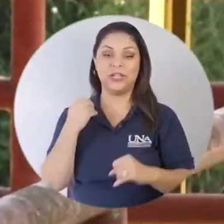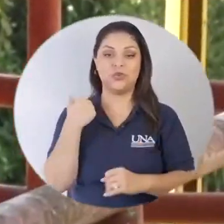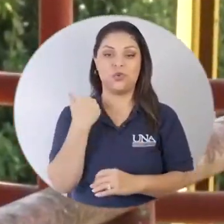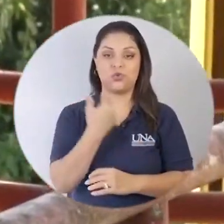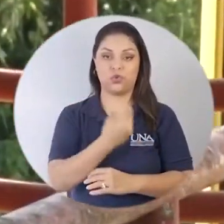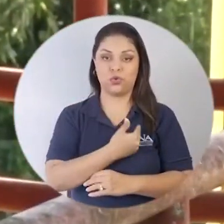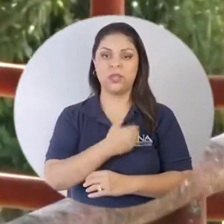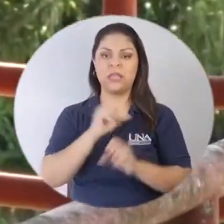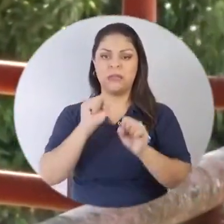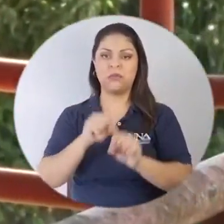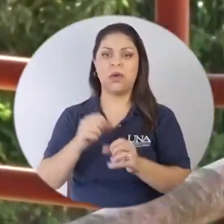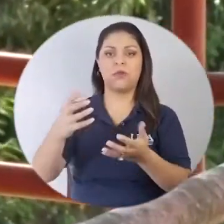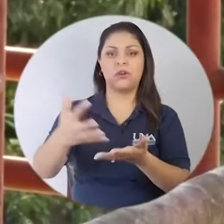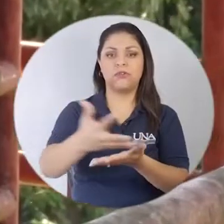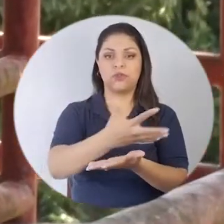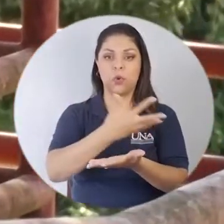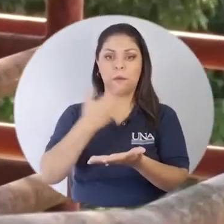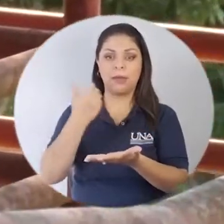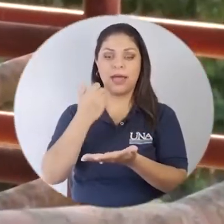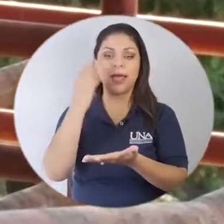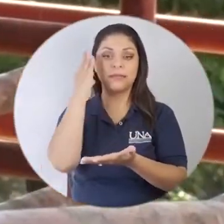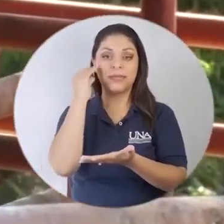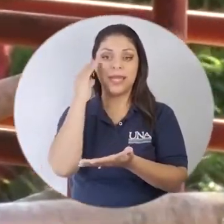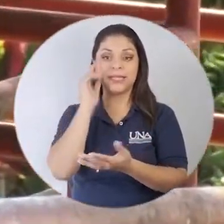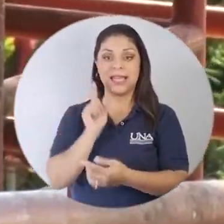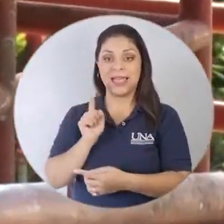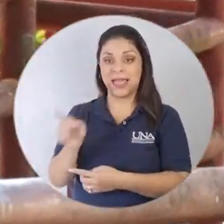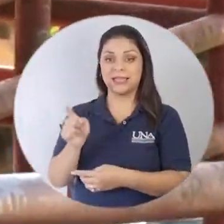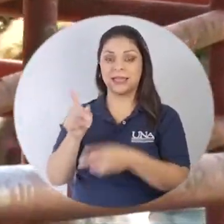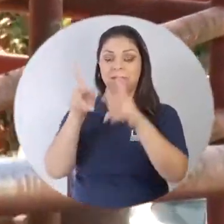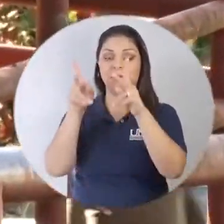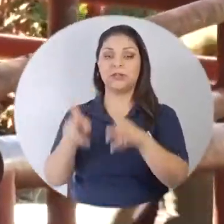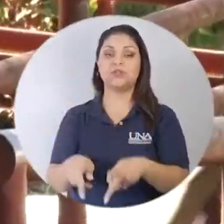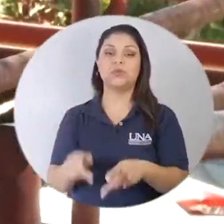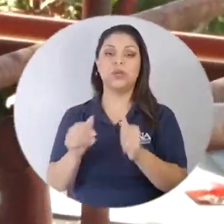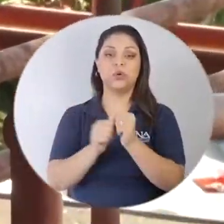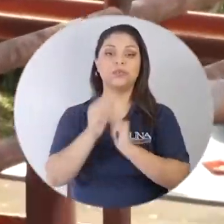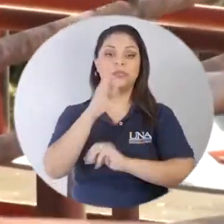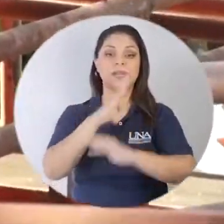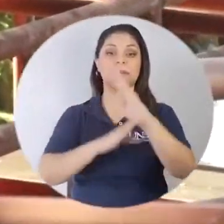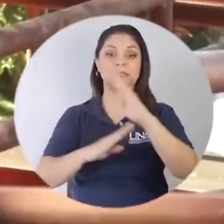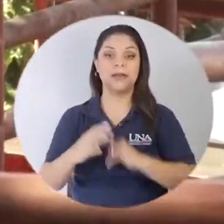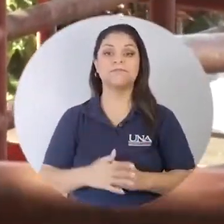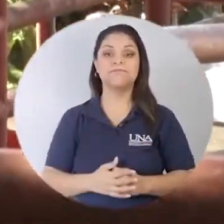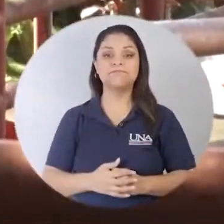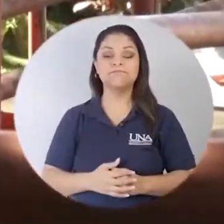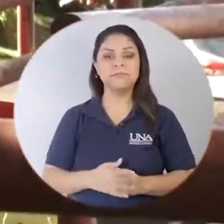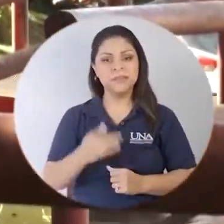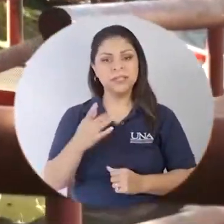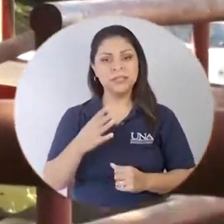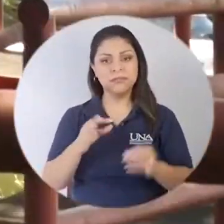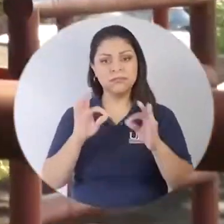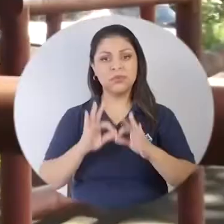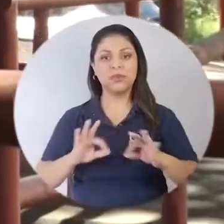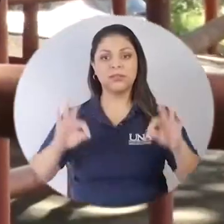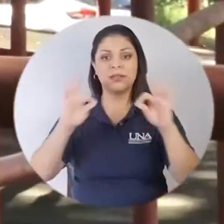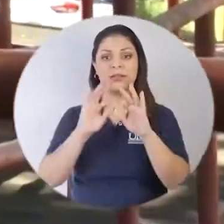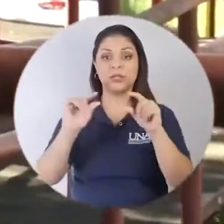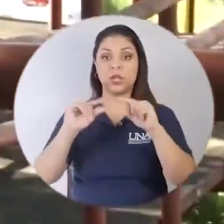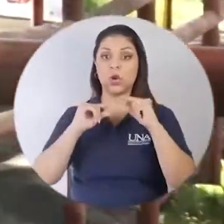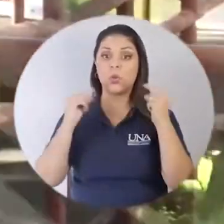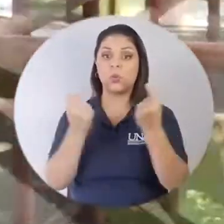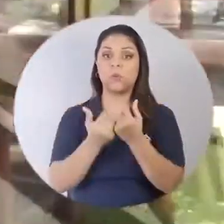recopilar las experiencias y la vivencia de esa persona con discapacidad. Qué importante que exista un grupo de trabajo como